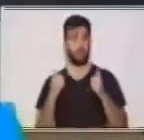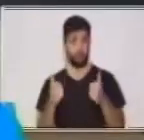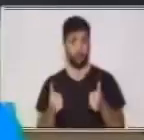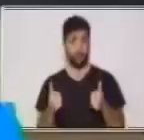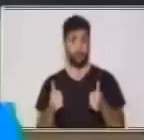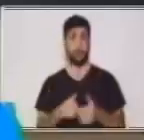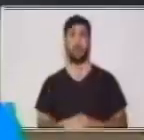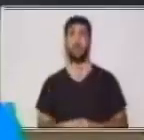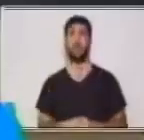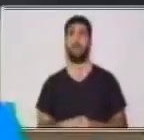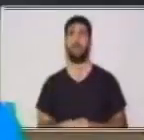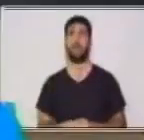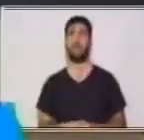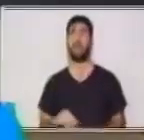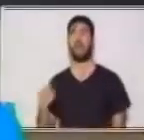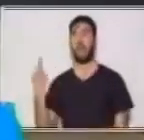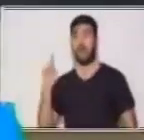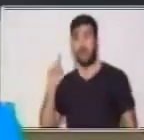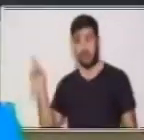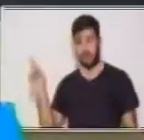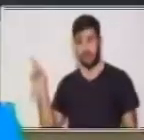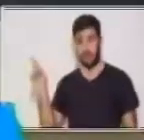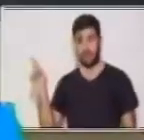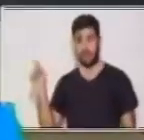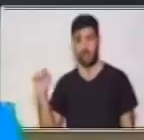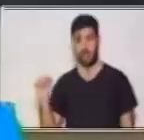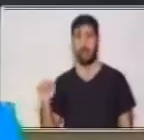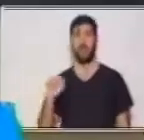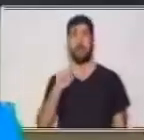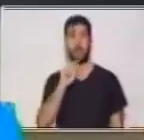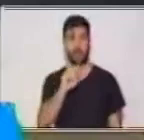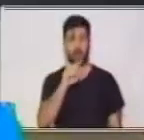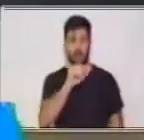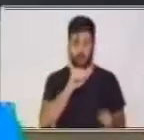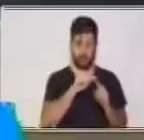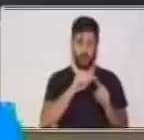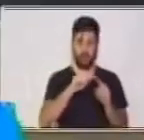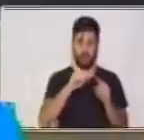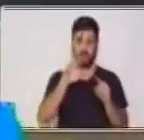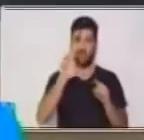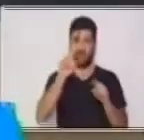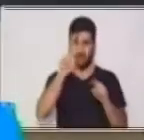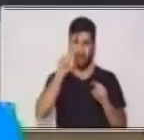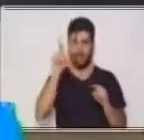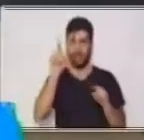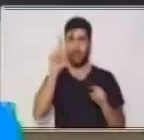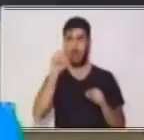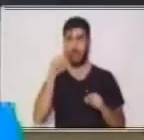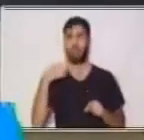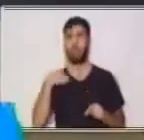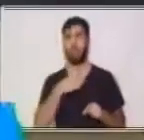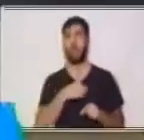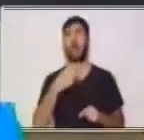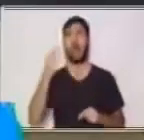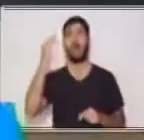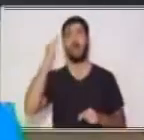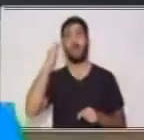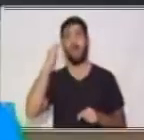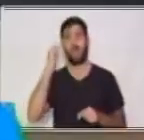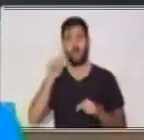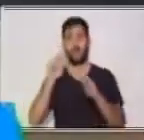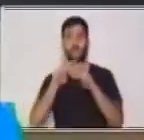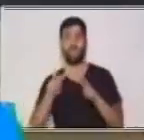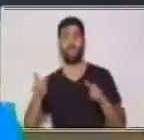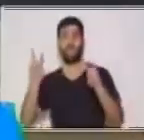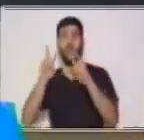Entonces, este gamma se puede trasladar para acá y conocer nosotros el